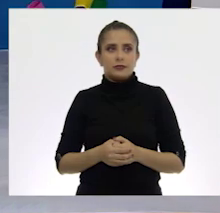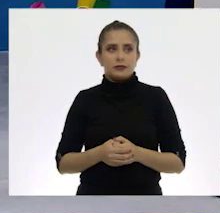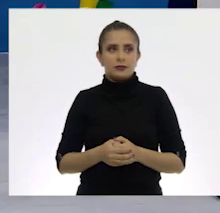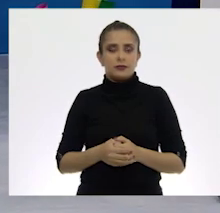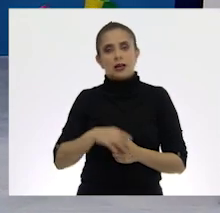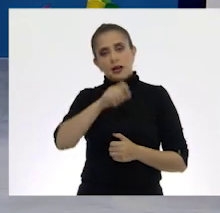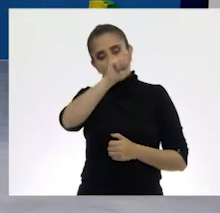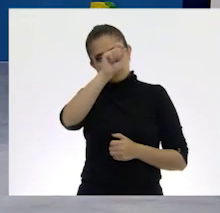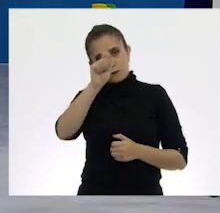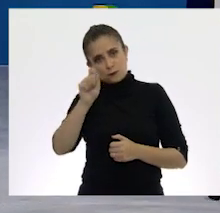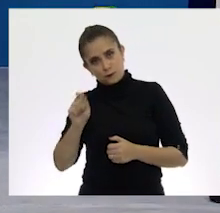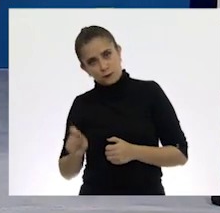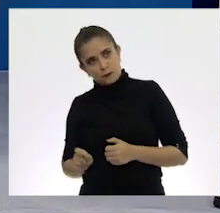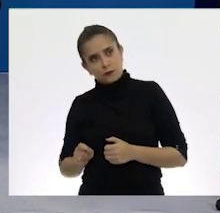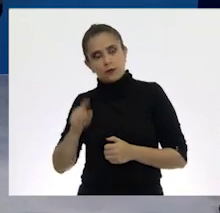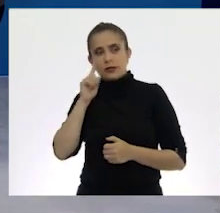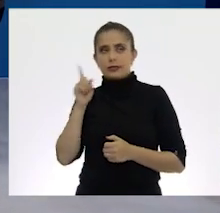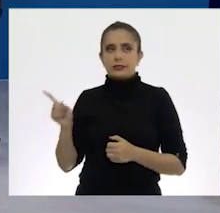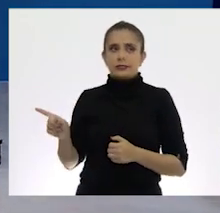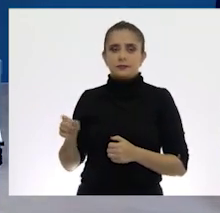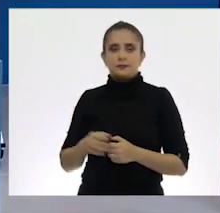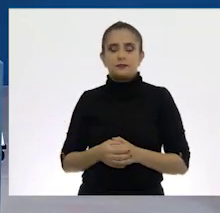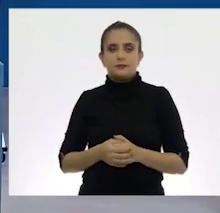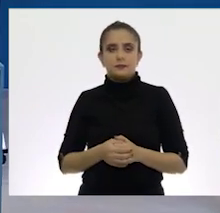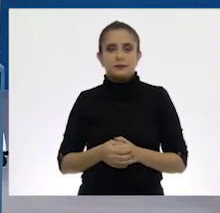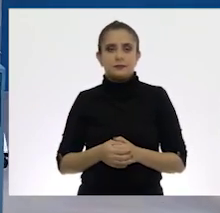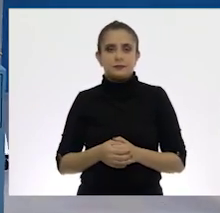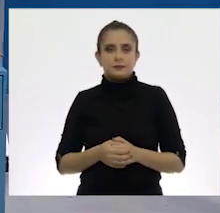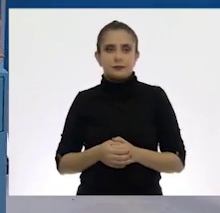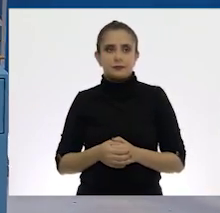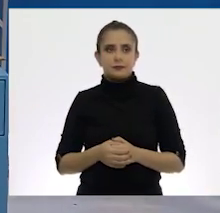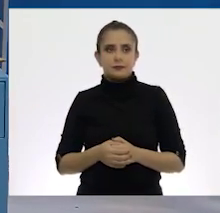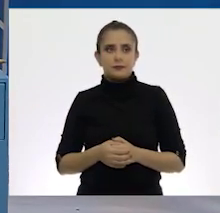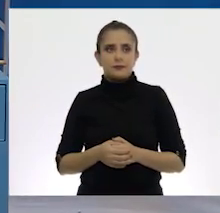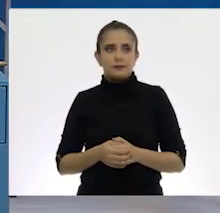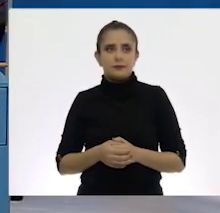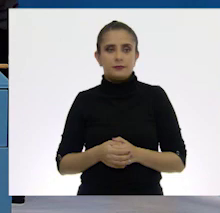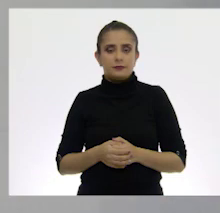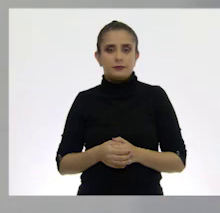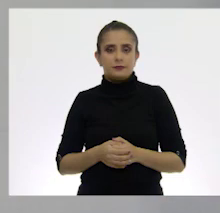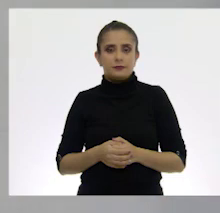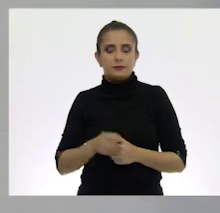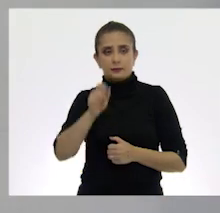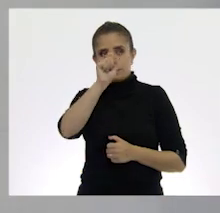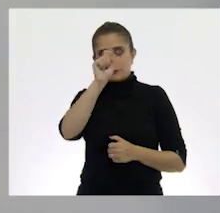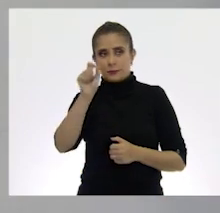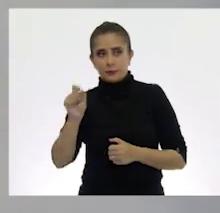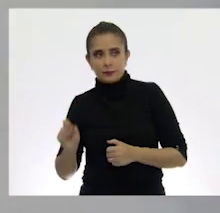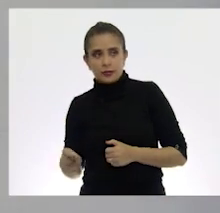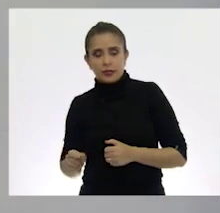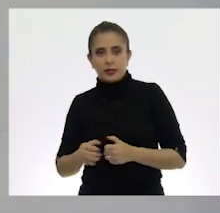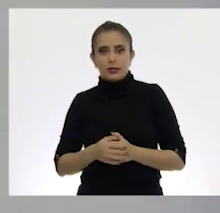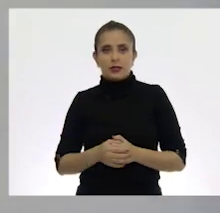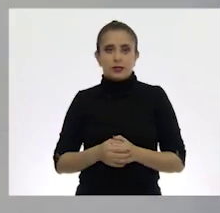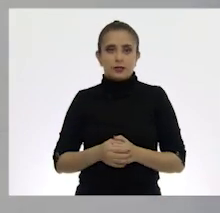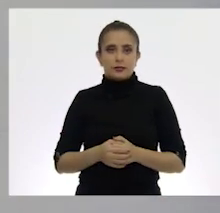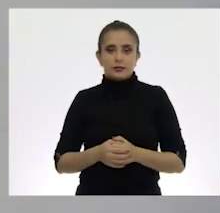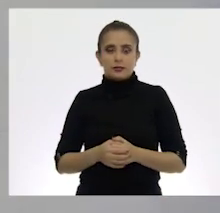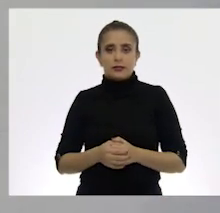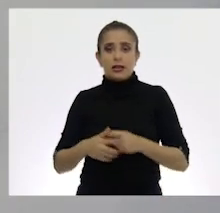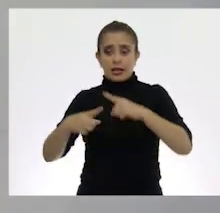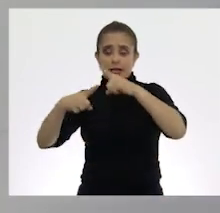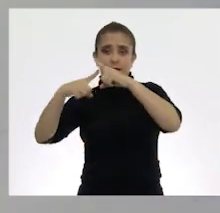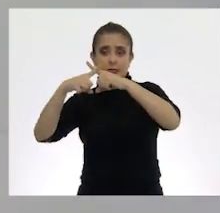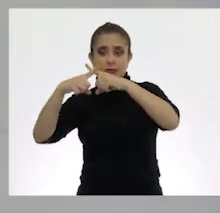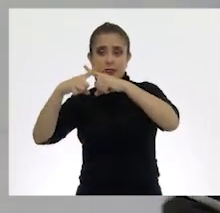lo que voy a hacer es alargar hasta acá esta línea. Préstamelo si quieres. Con el compás llegaría hasta acá. Este